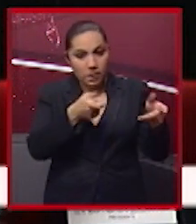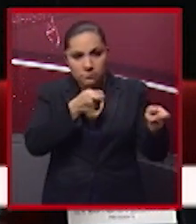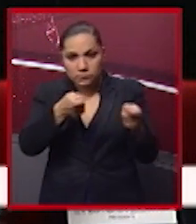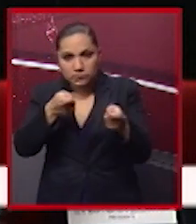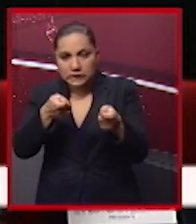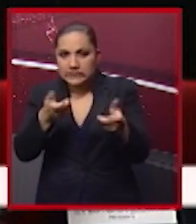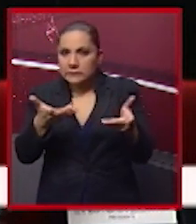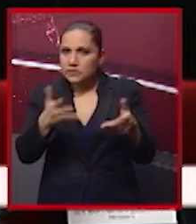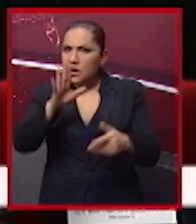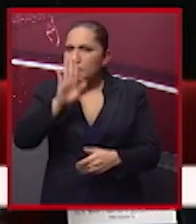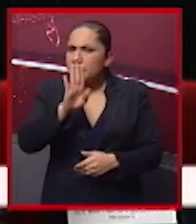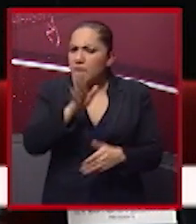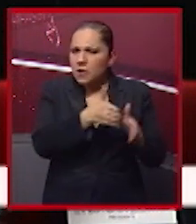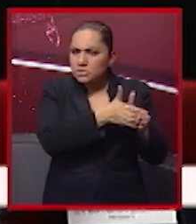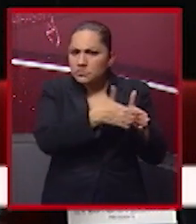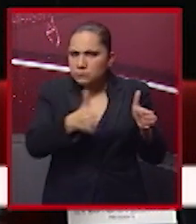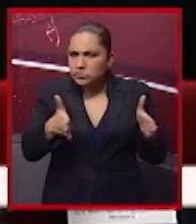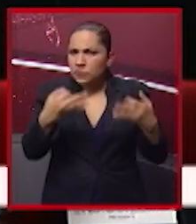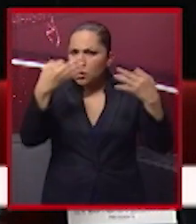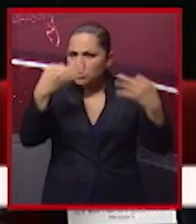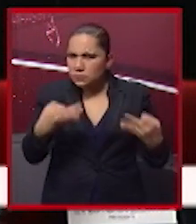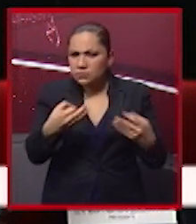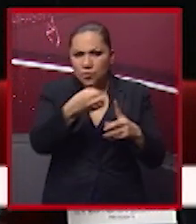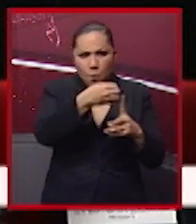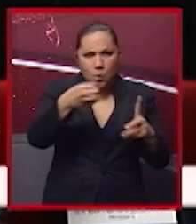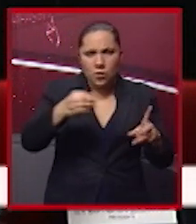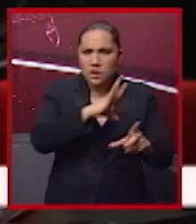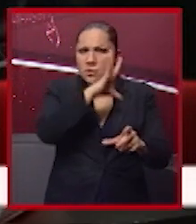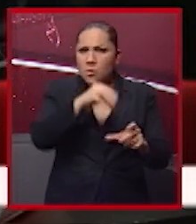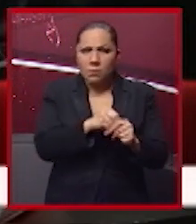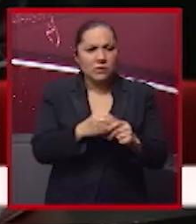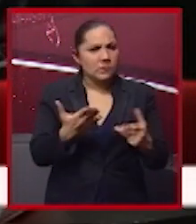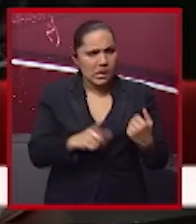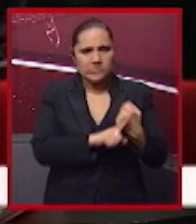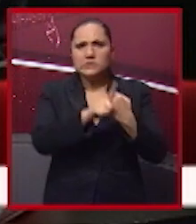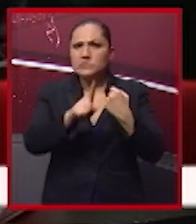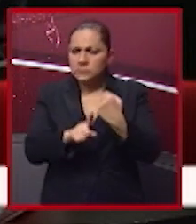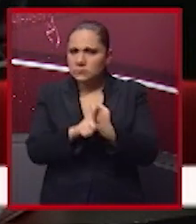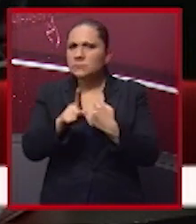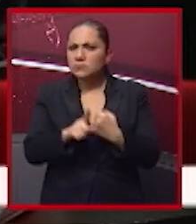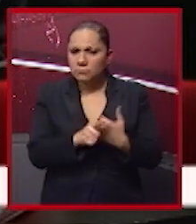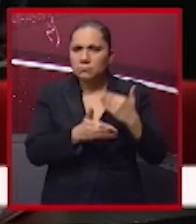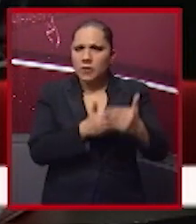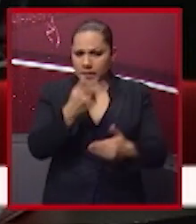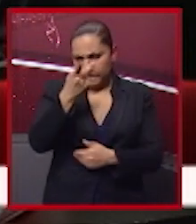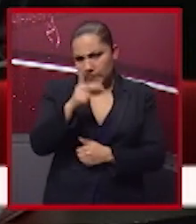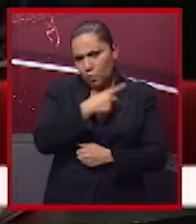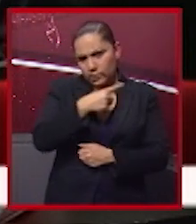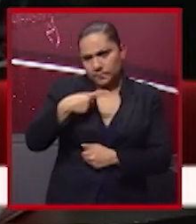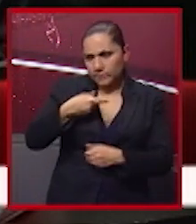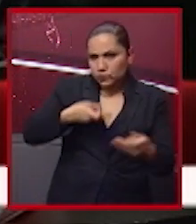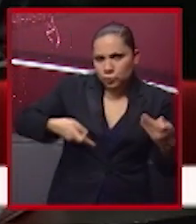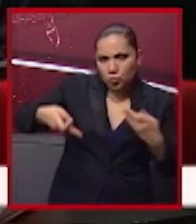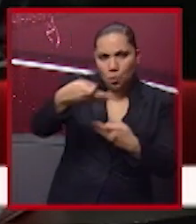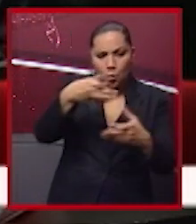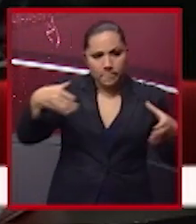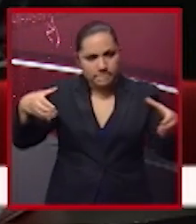crítico permanentemente. Sin embargo, recordó que actores sociales y políticos contribuyen a mantener la estabilidad institucional.